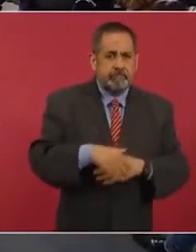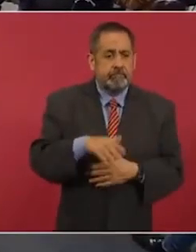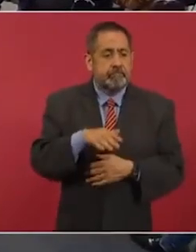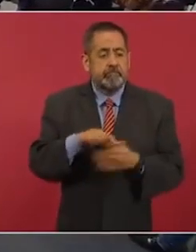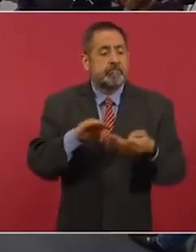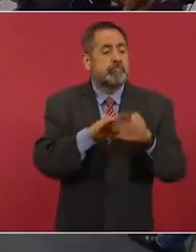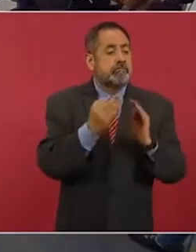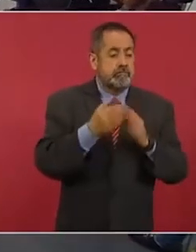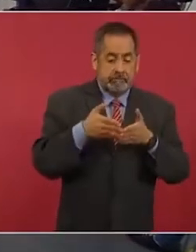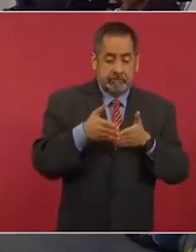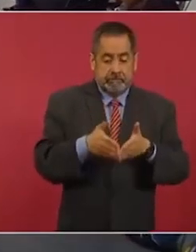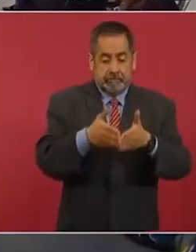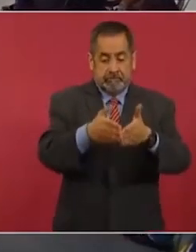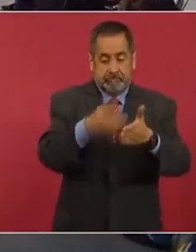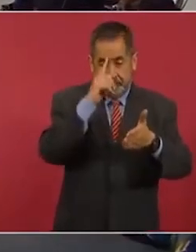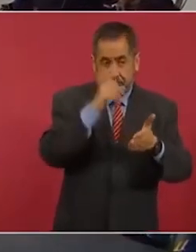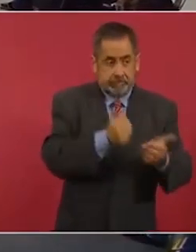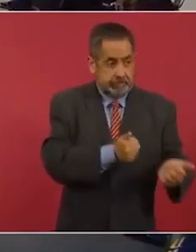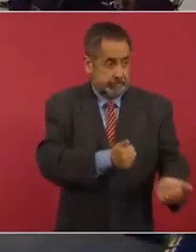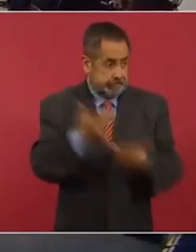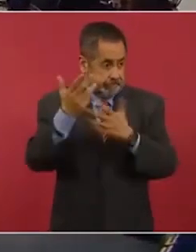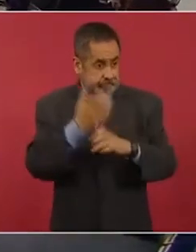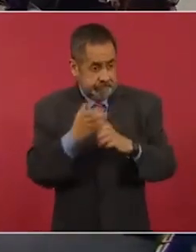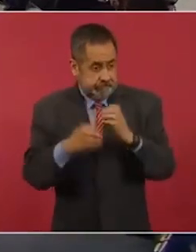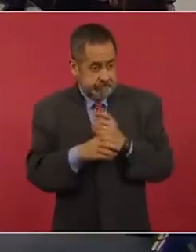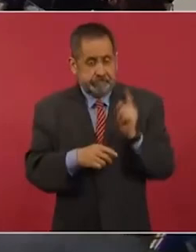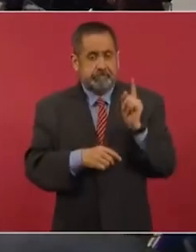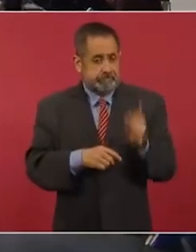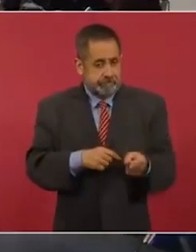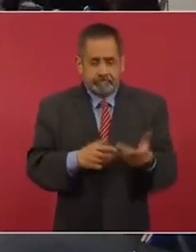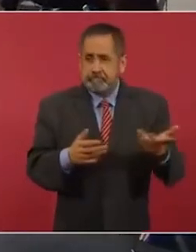que tienes para sacar el material,